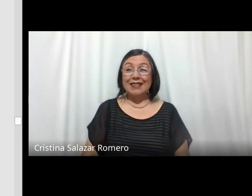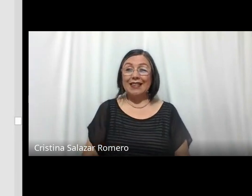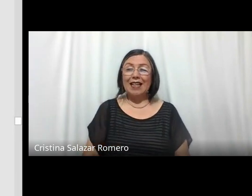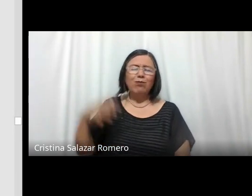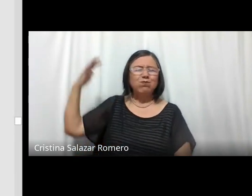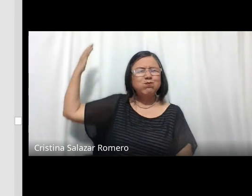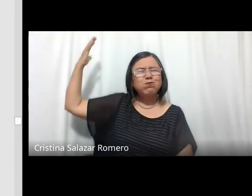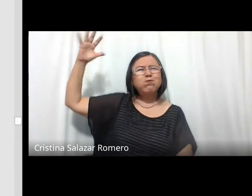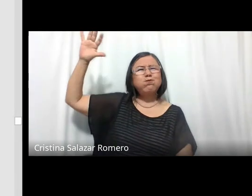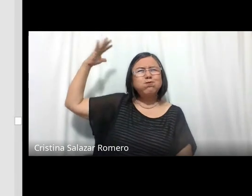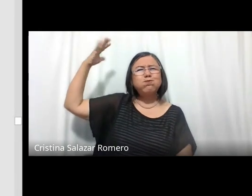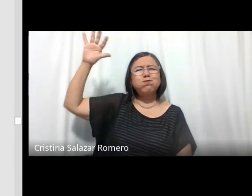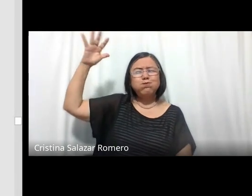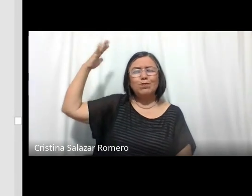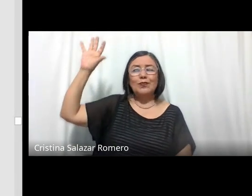manzana,